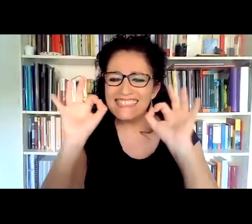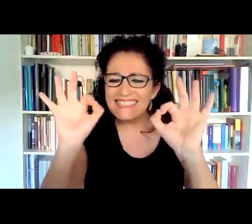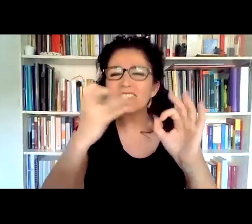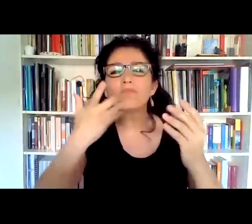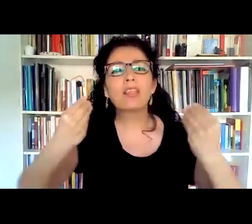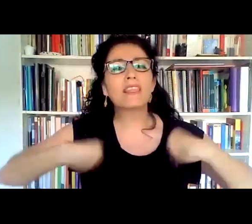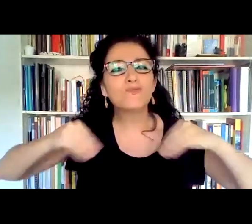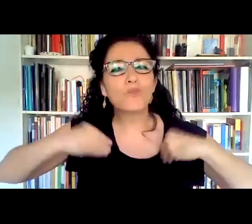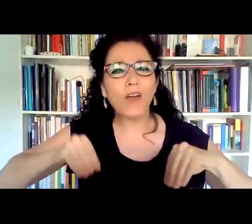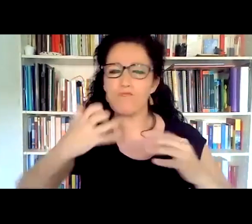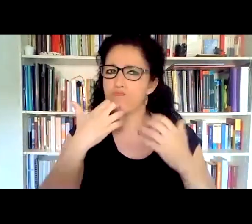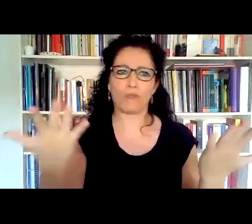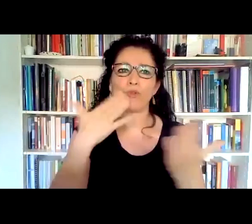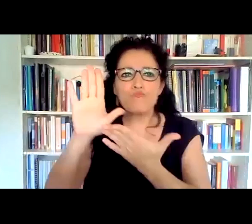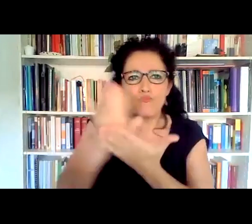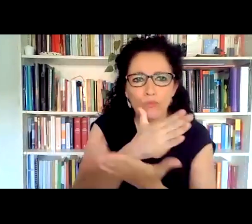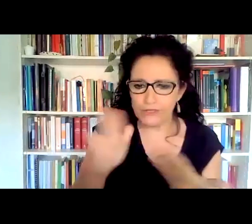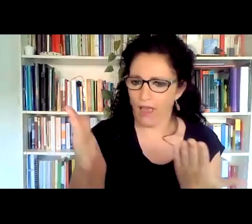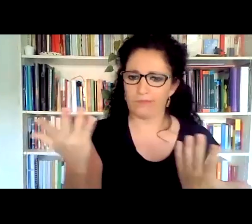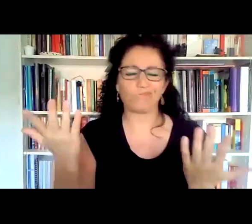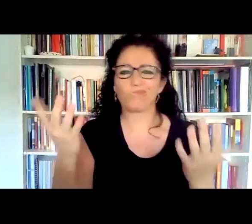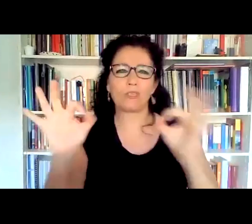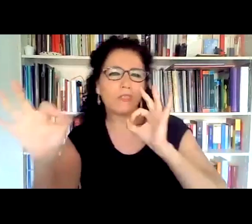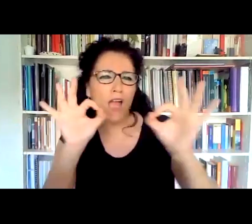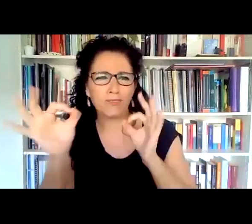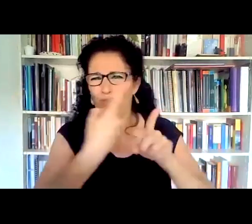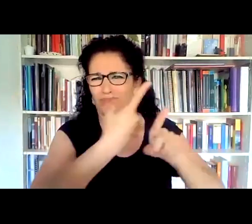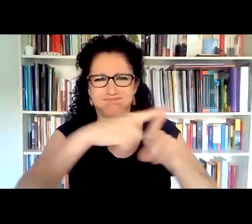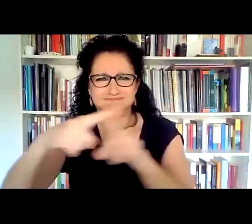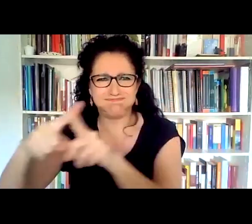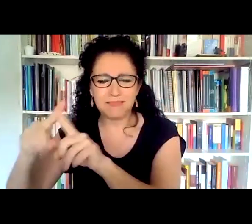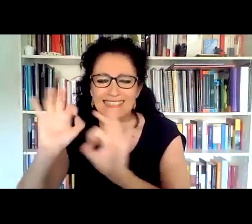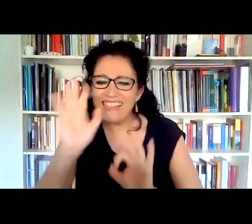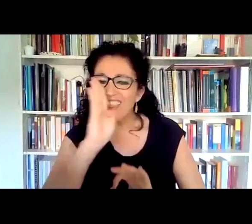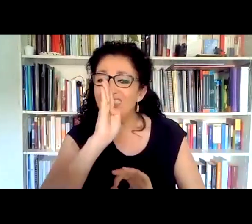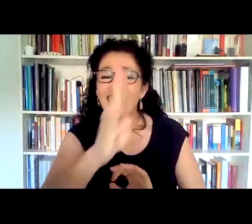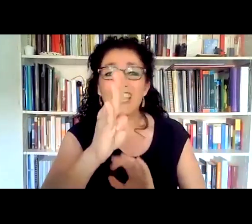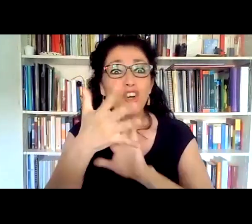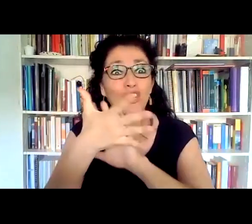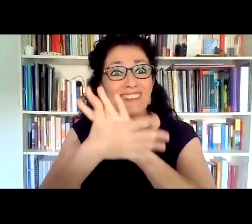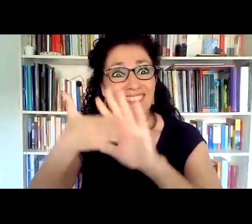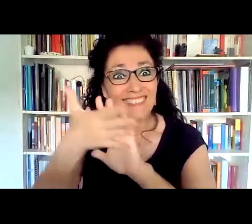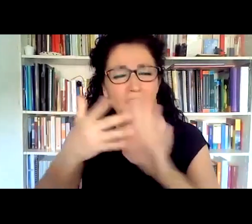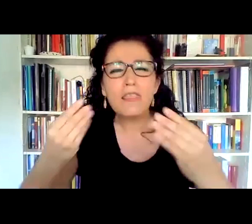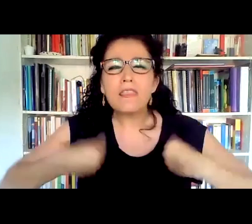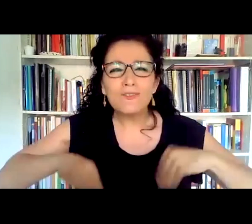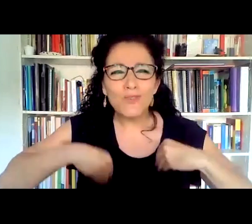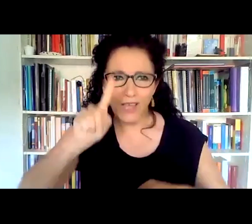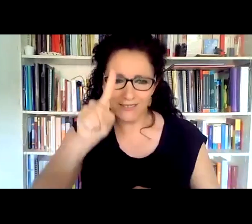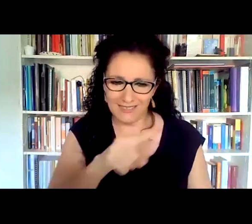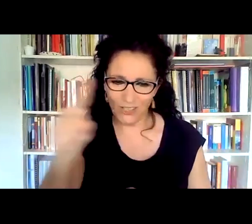Preguntado a las personas sordas y sordociegas cómo disfrutan de esas manifestaciones artísticas del teatro y la